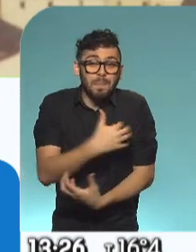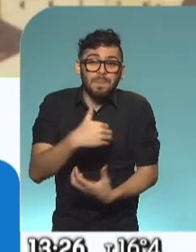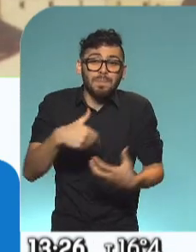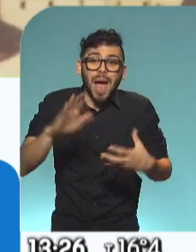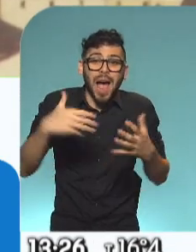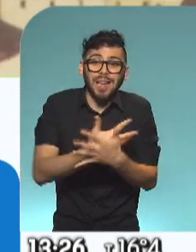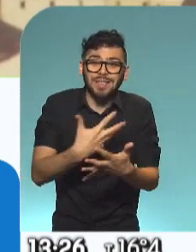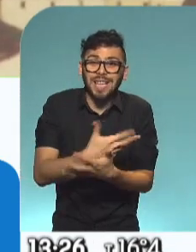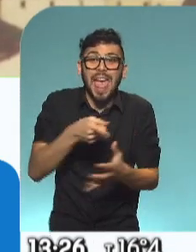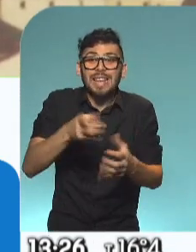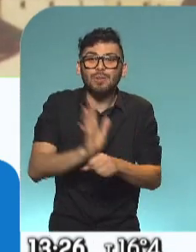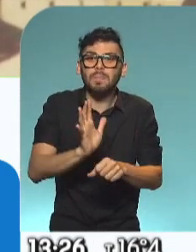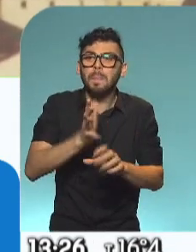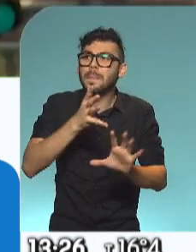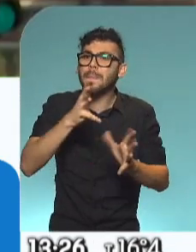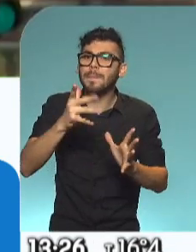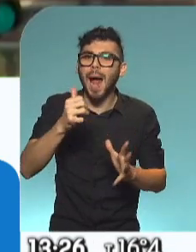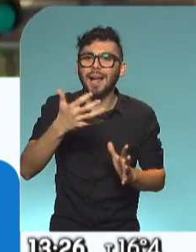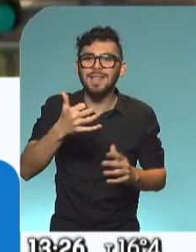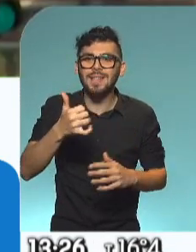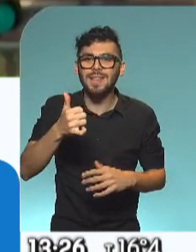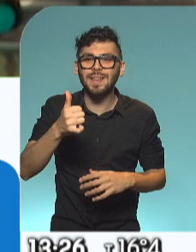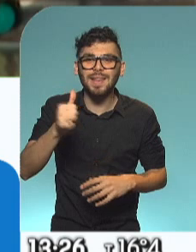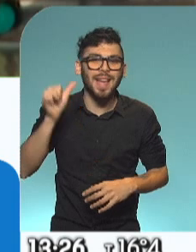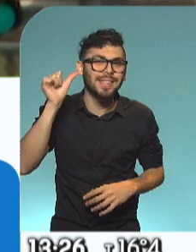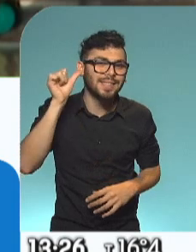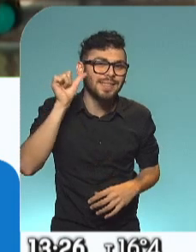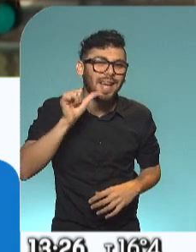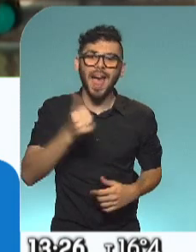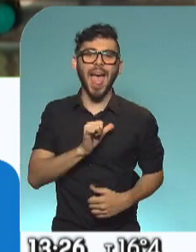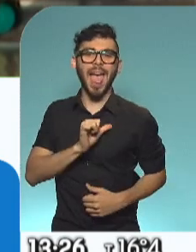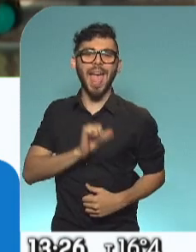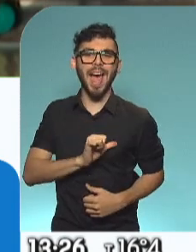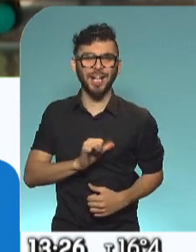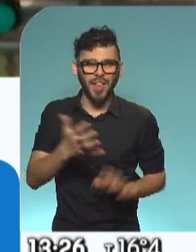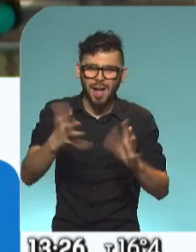especie de herida, ¿no? Una herida que en realidad